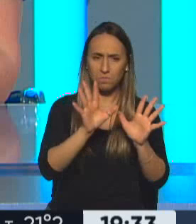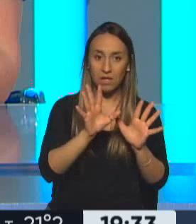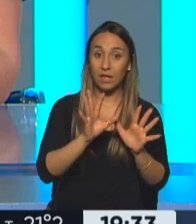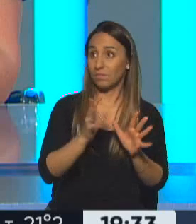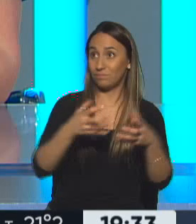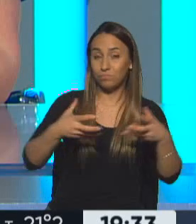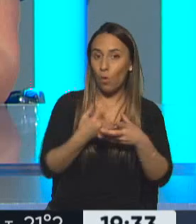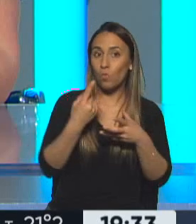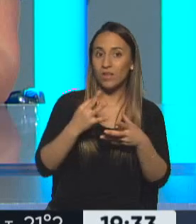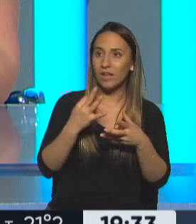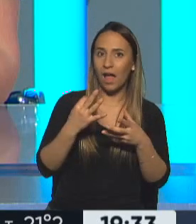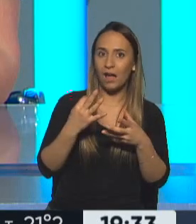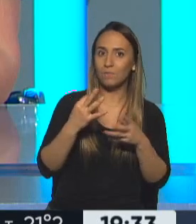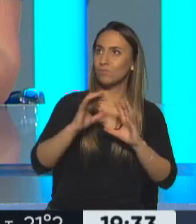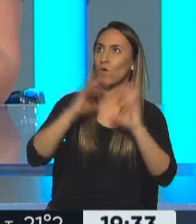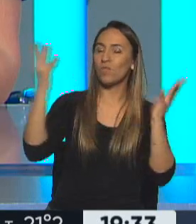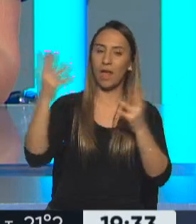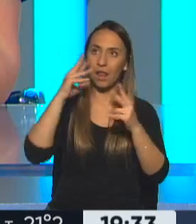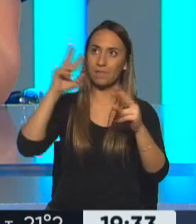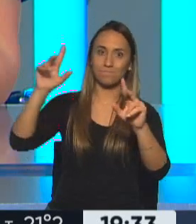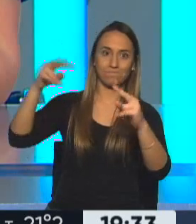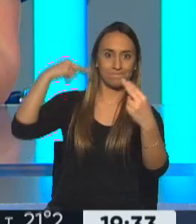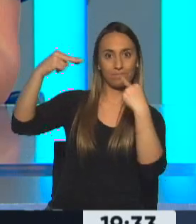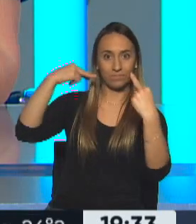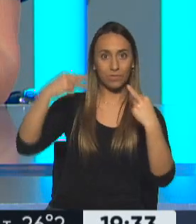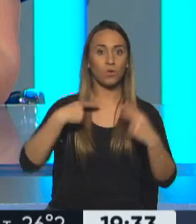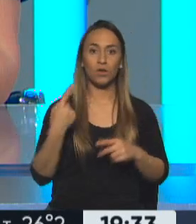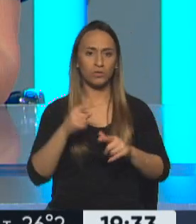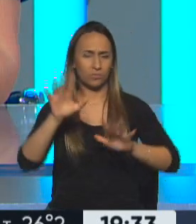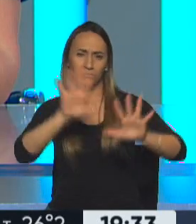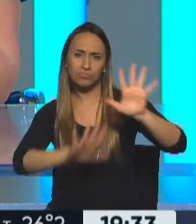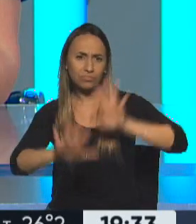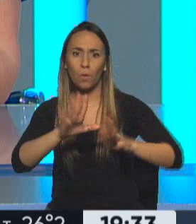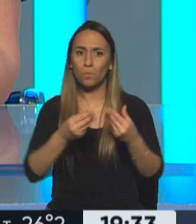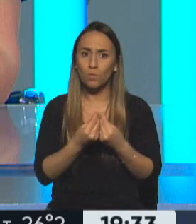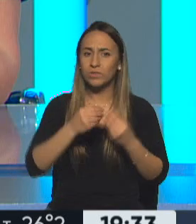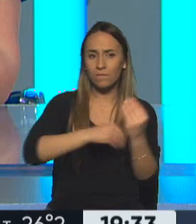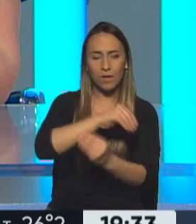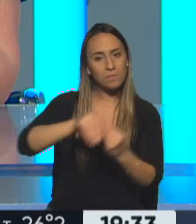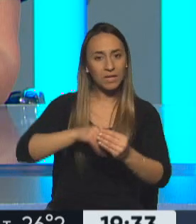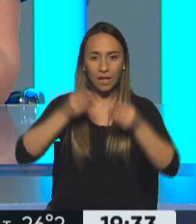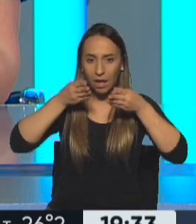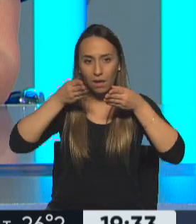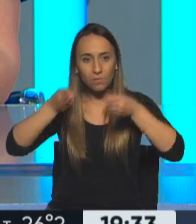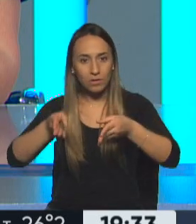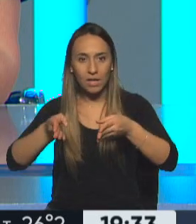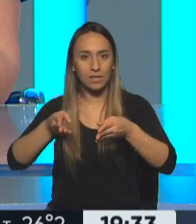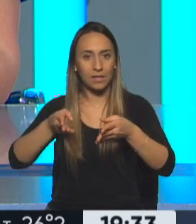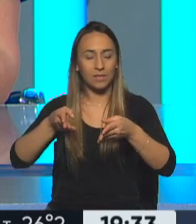porque no existe una red semejante con tanto despliegue territorial y con tantas familias abocadas a tratar